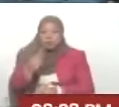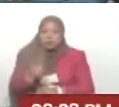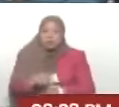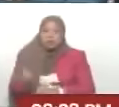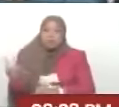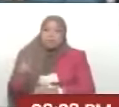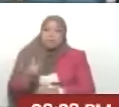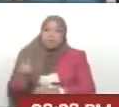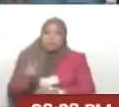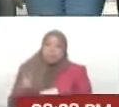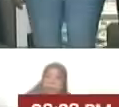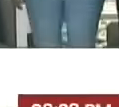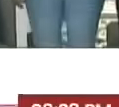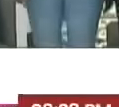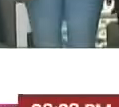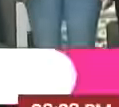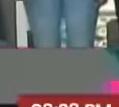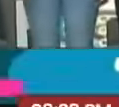Venezuela más música.